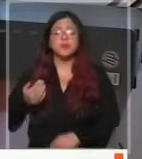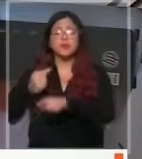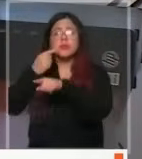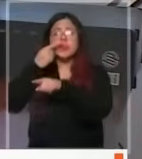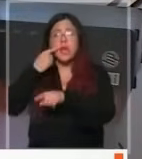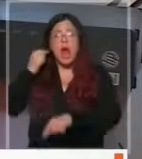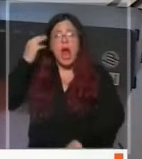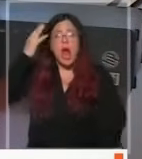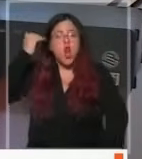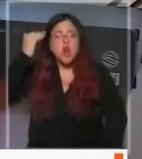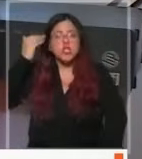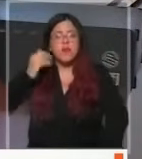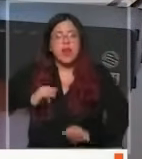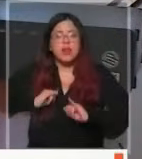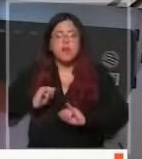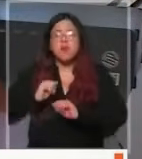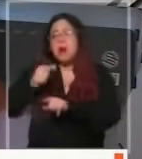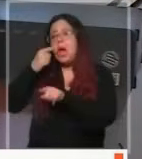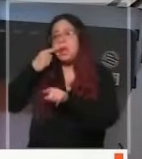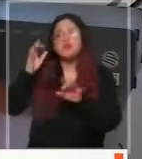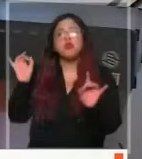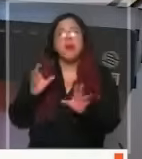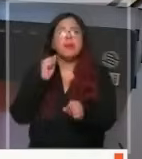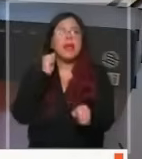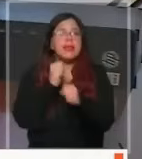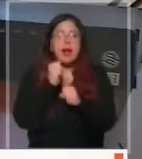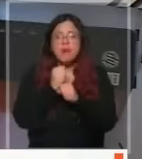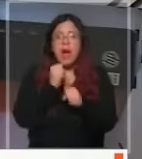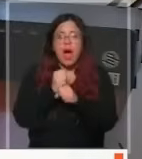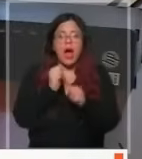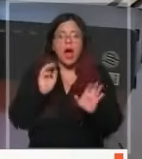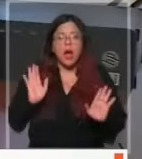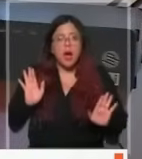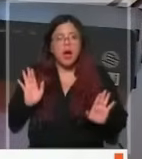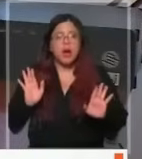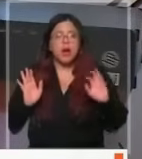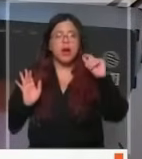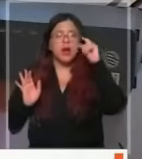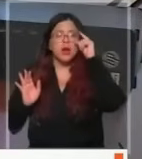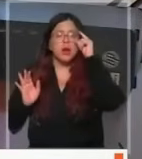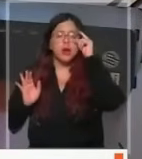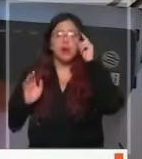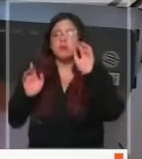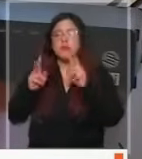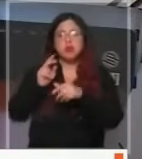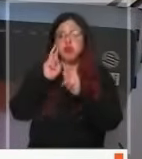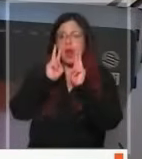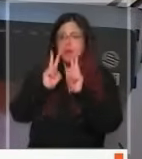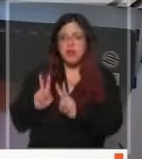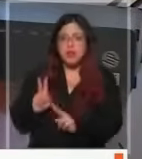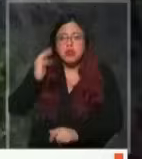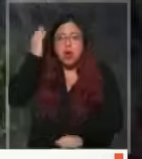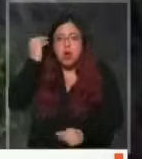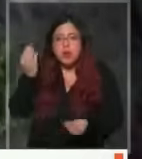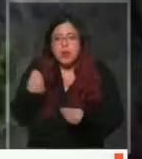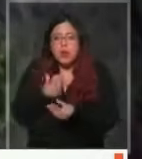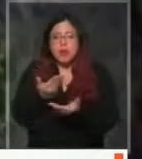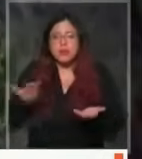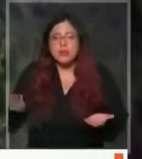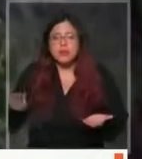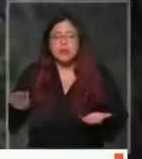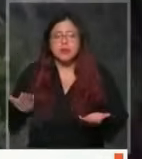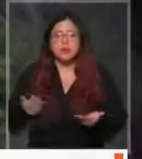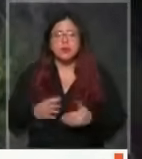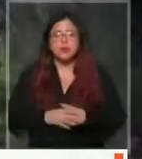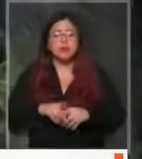todo antecedente, que él se encontraba trabajando, de que no la había visto, de que no sabía qué pasaba.